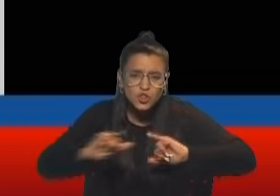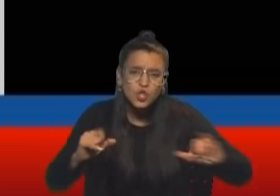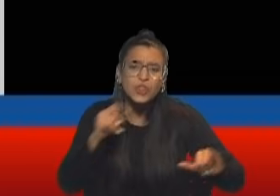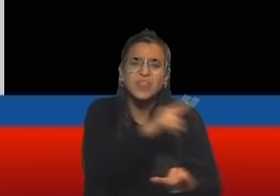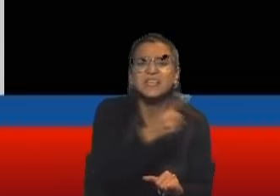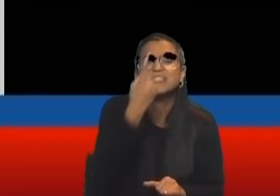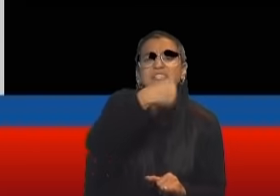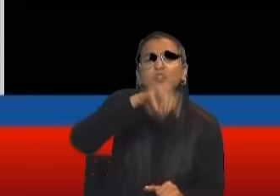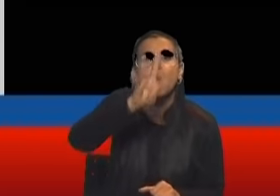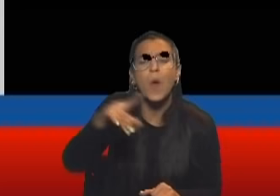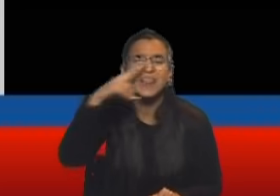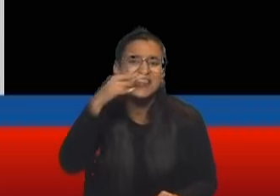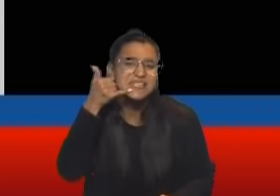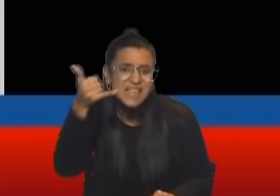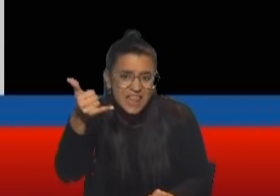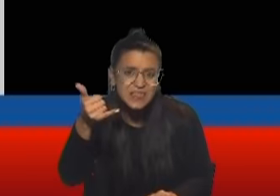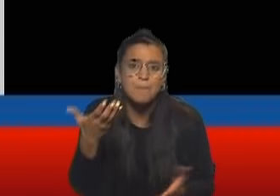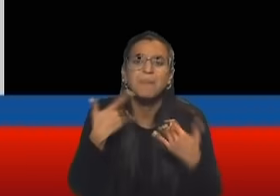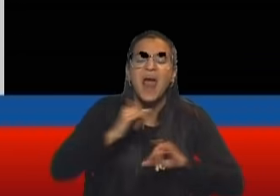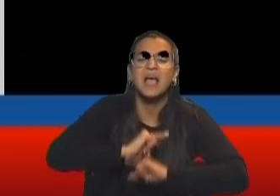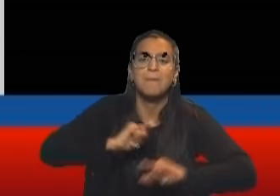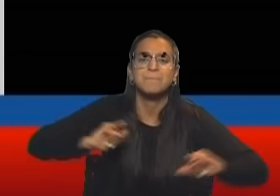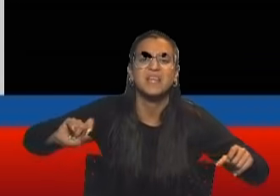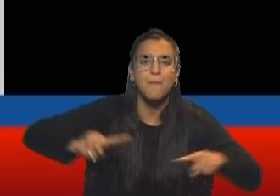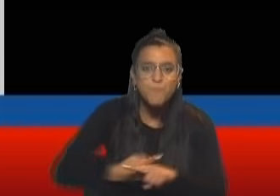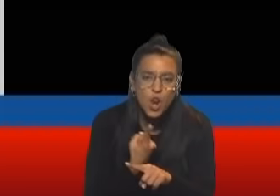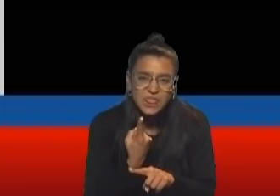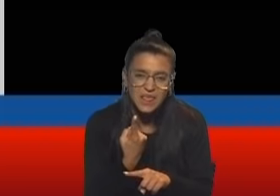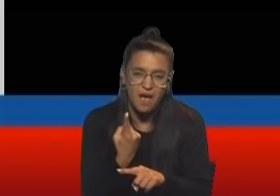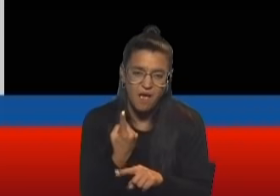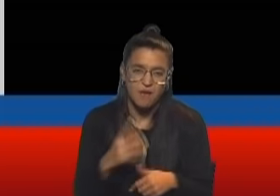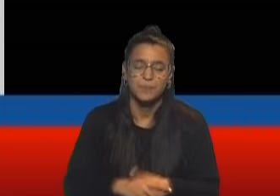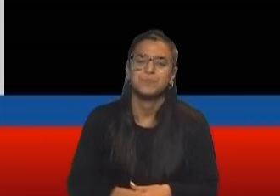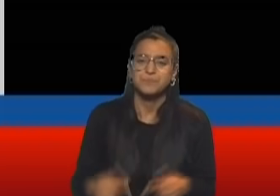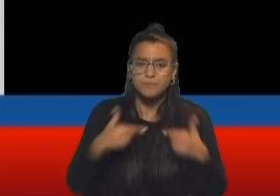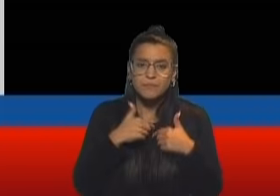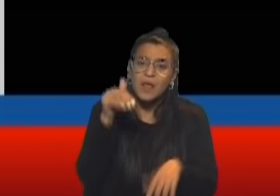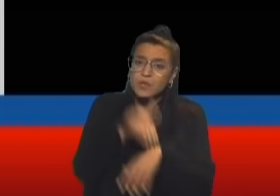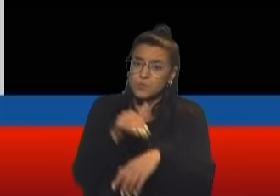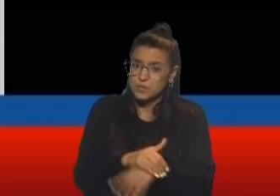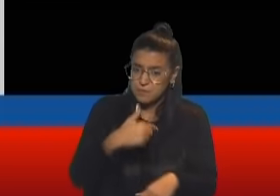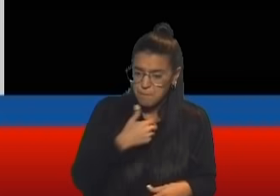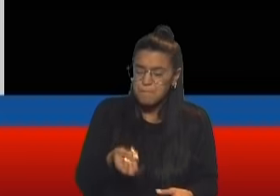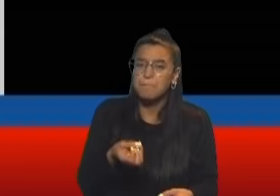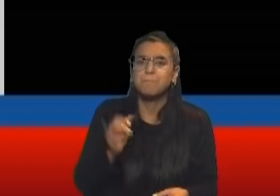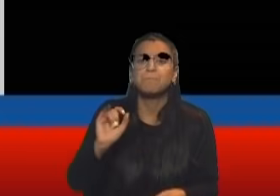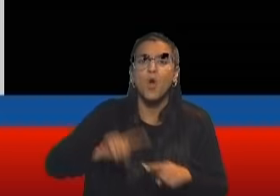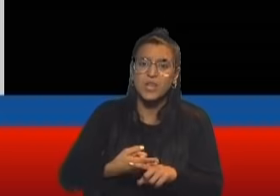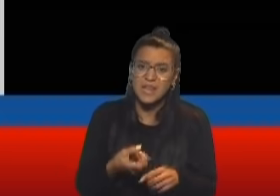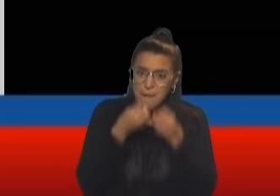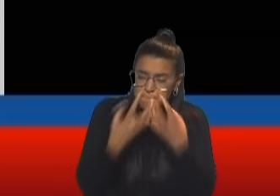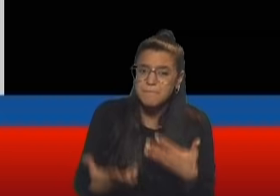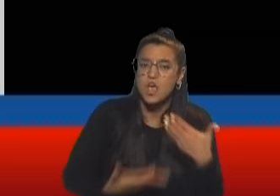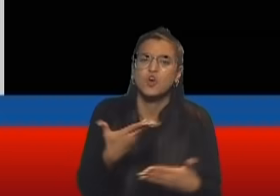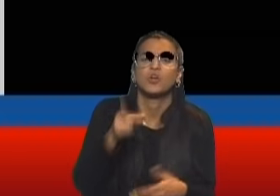del 147 para hacer campaña política. Mi compromiso es hacer mejor política, dice en este tuit